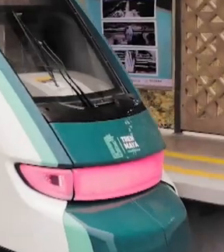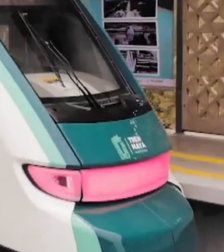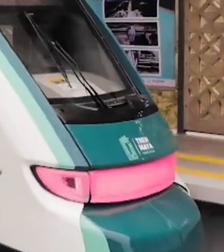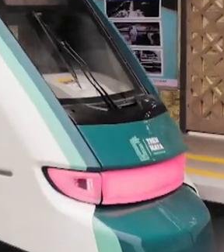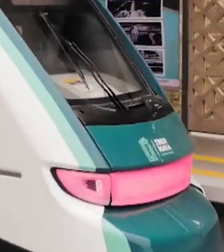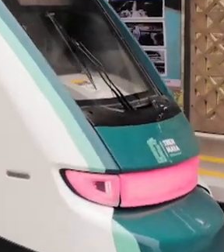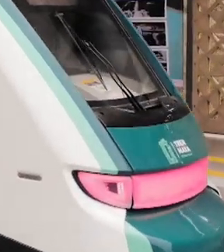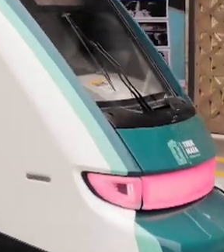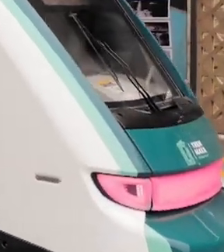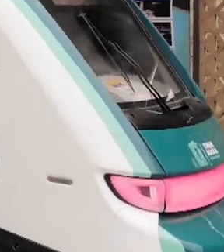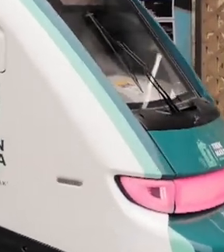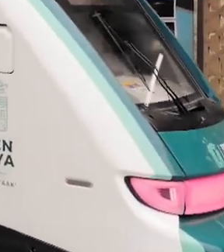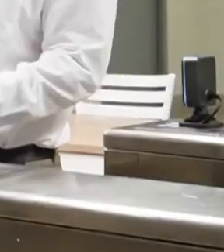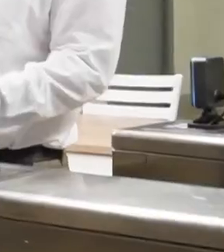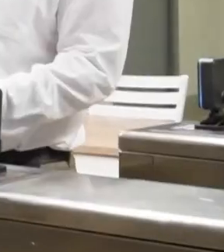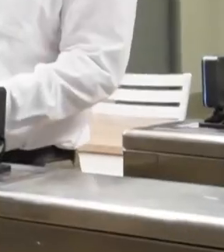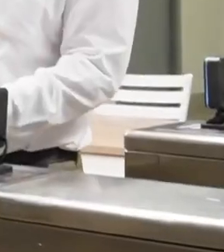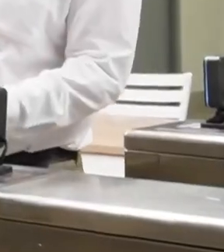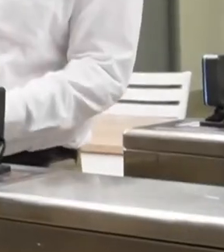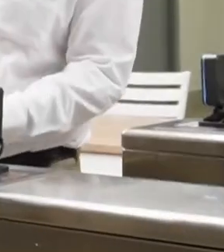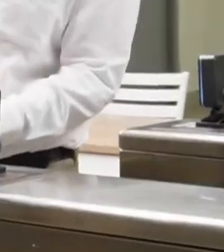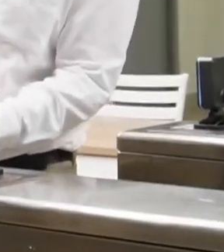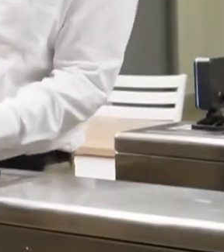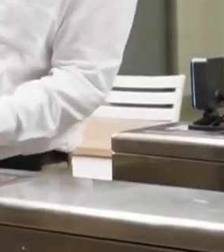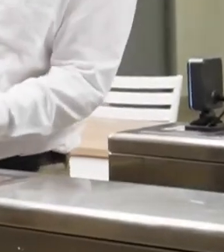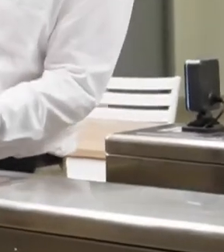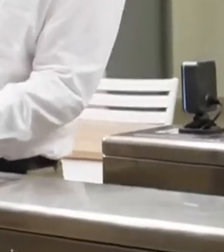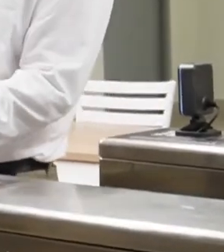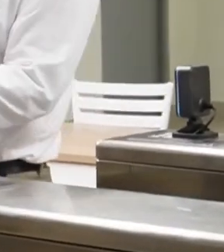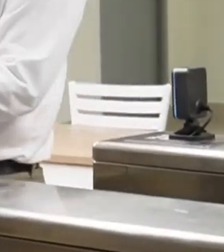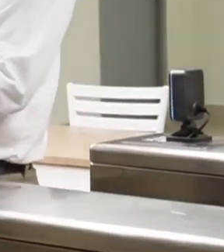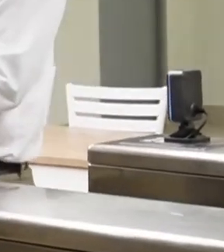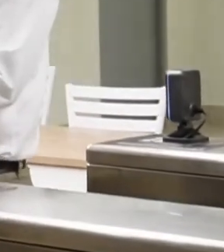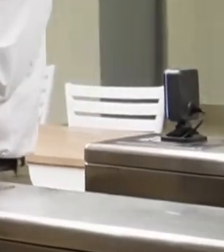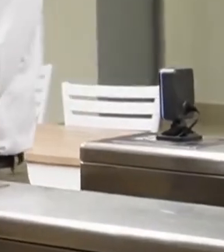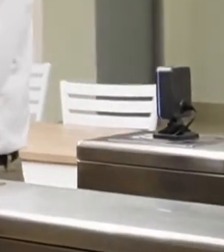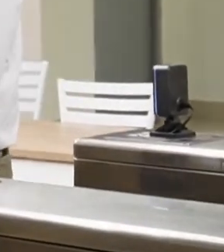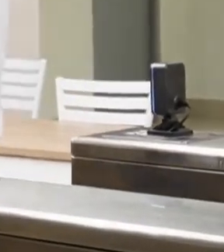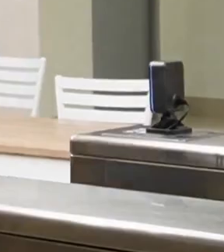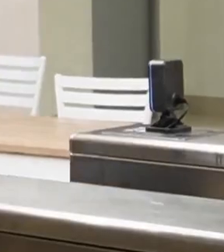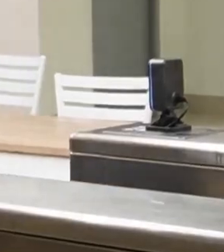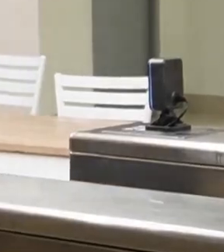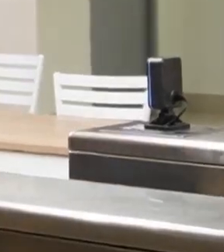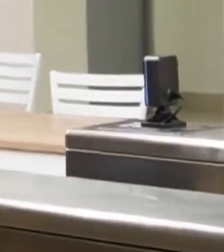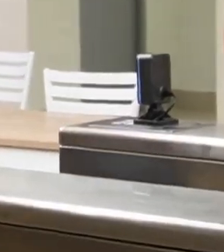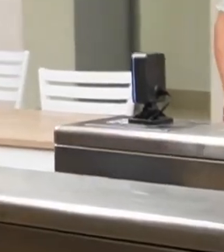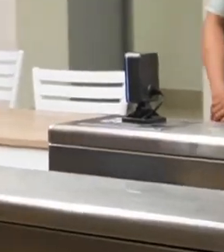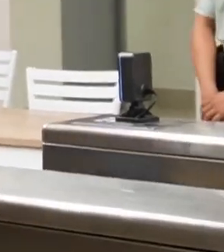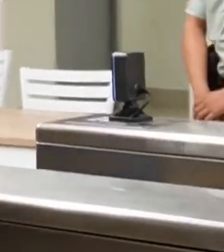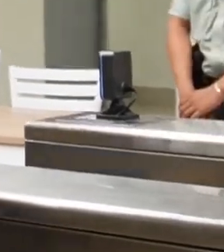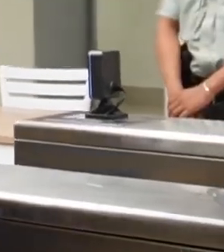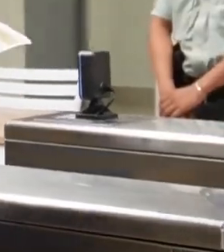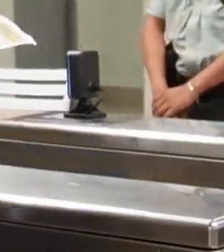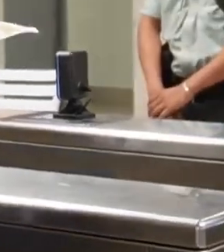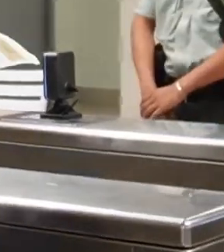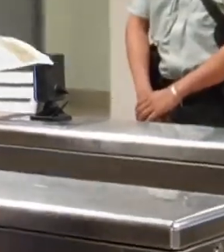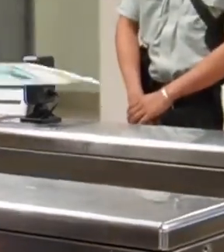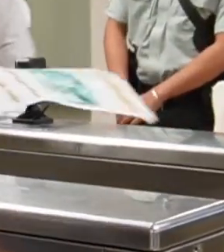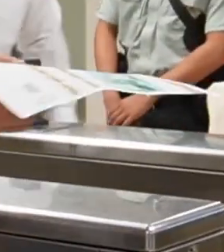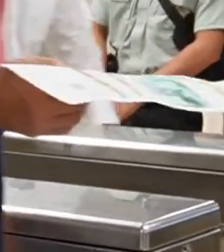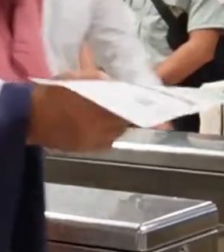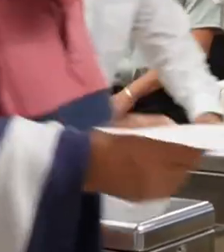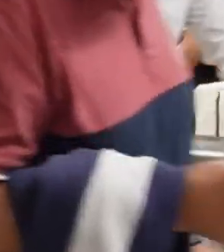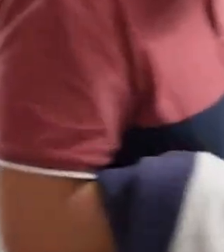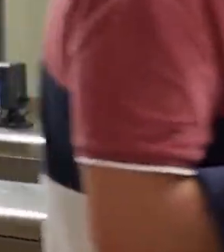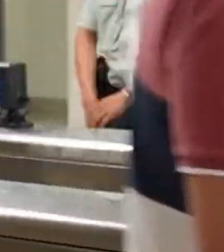Durante estos primeros 41 días de operación, el Tren Maya ha transportado a 37.601 pasajeros, promediando